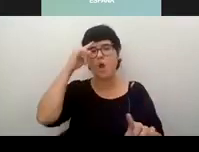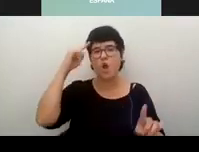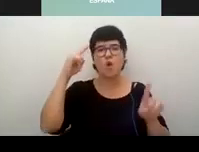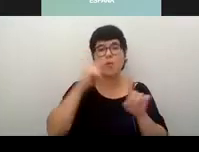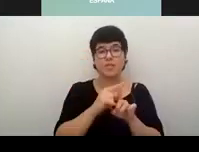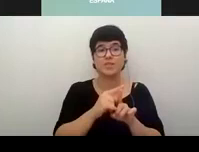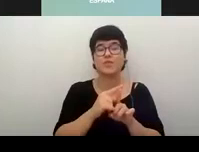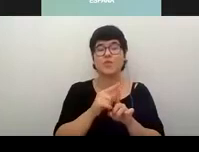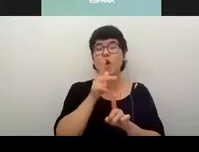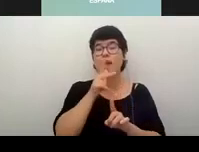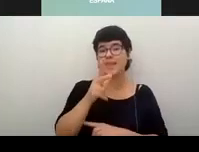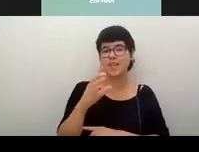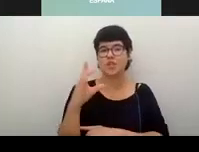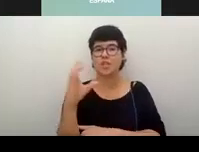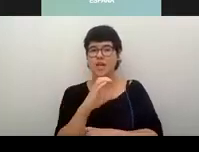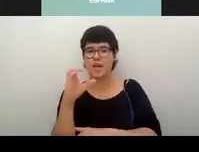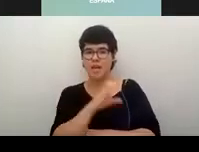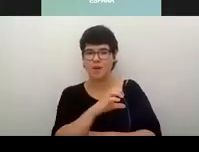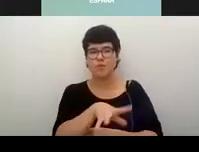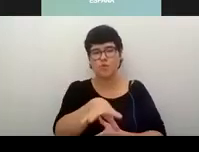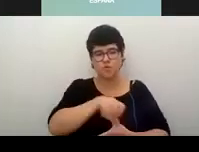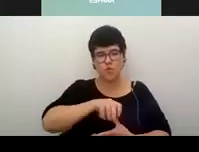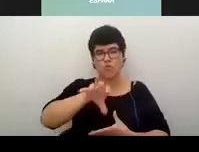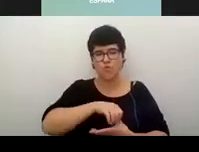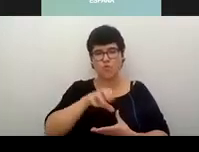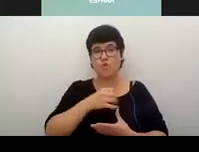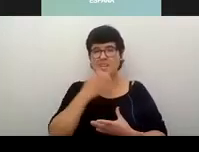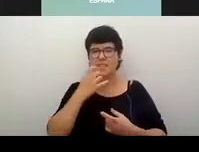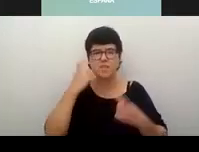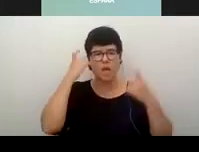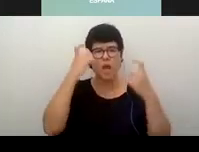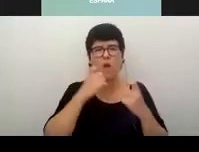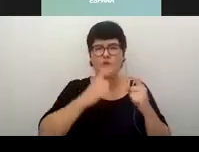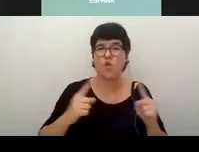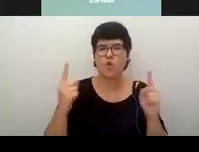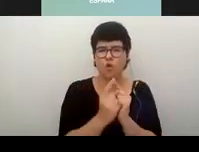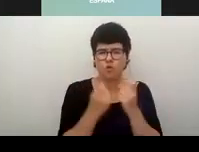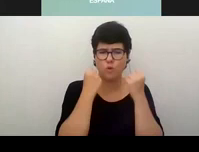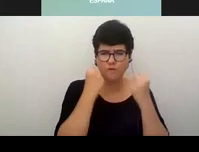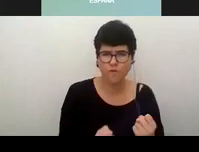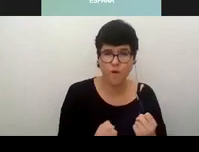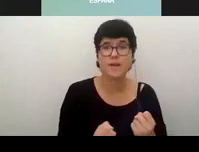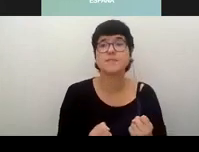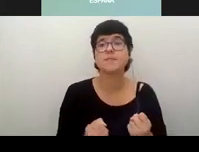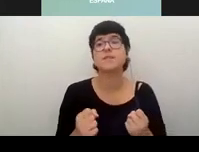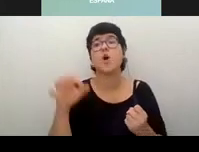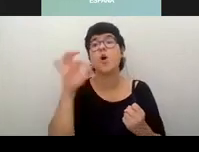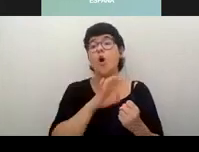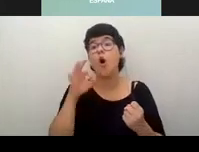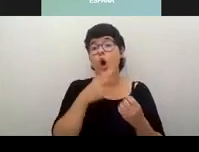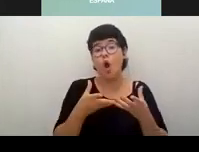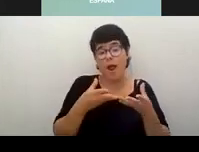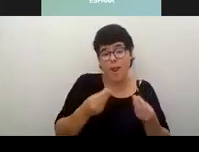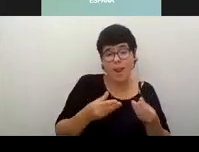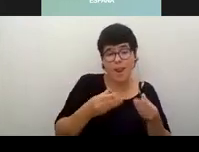carbono si lo que pretendemos son esfuerzos intensos y poco duraderos, y acumular lípidos o proteínas en esfuerzos más mantenidos, a partir de la